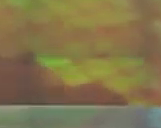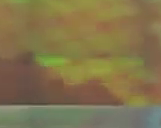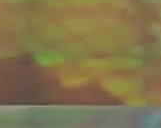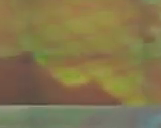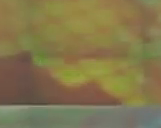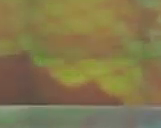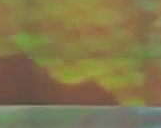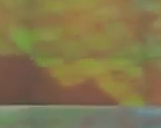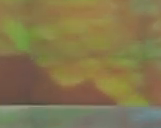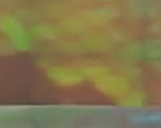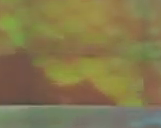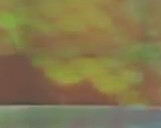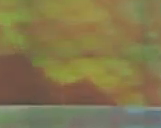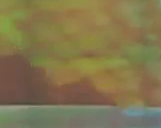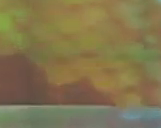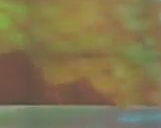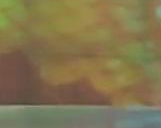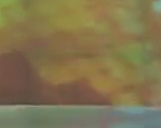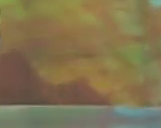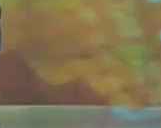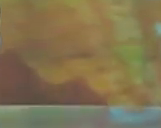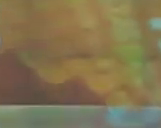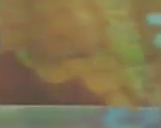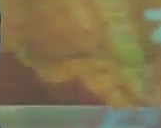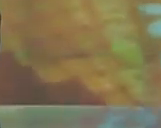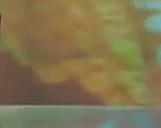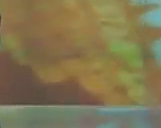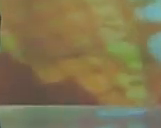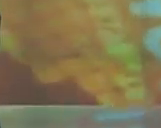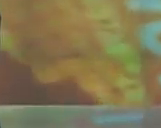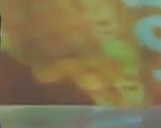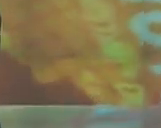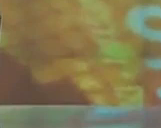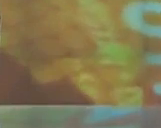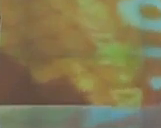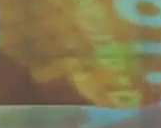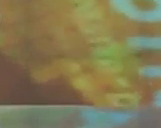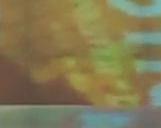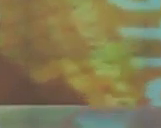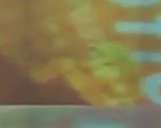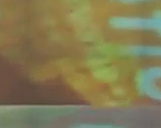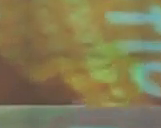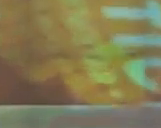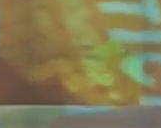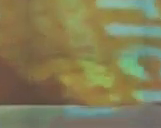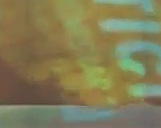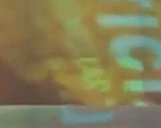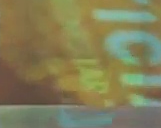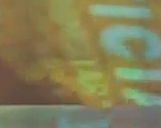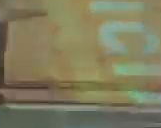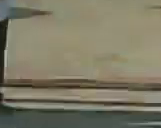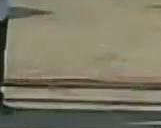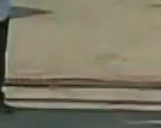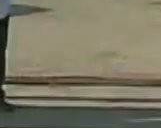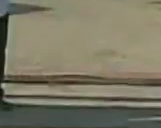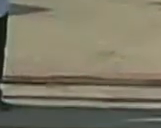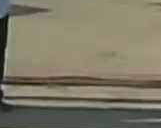Bien, información de último minuto. A esta hora hacemos contacto con nuestra reportera María Jiménez. Buenas tardes, María.